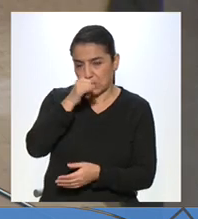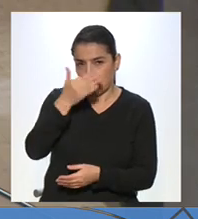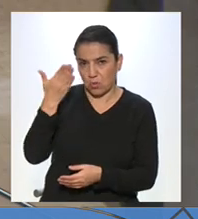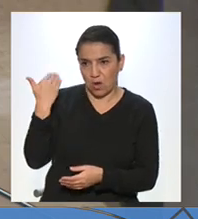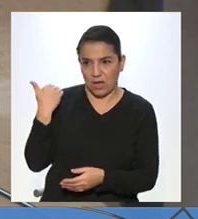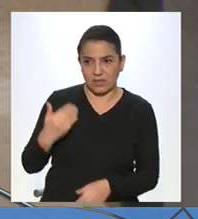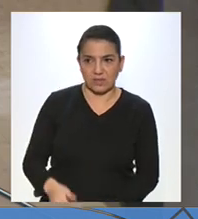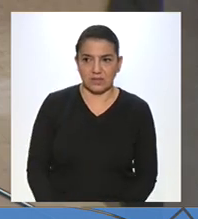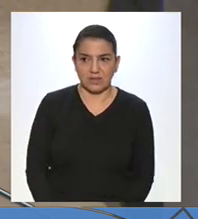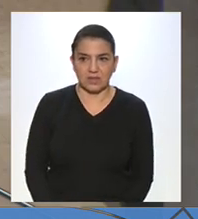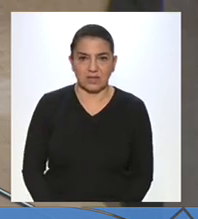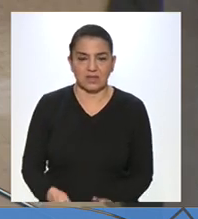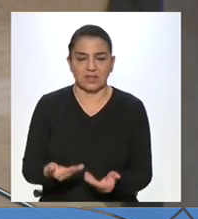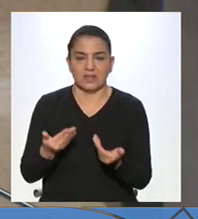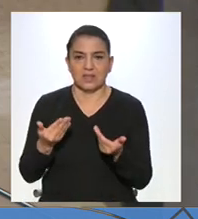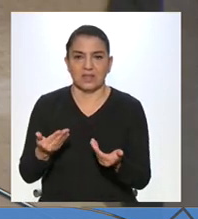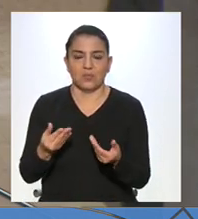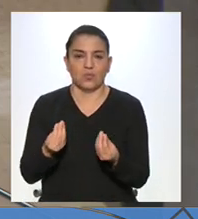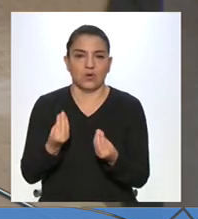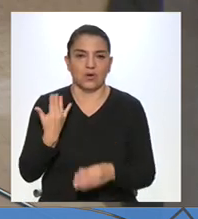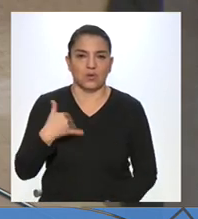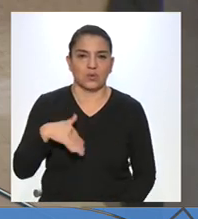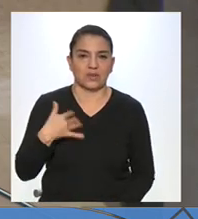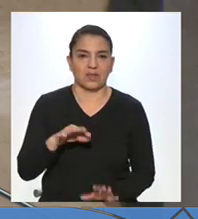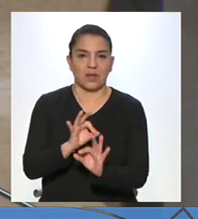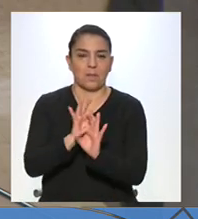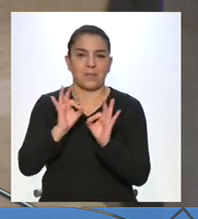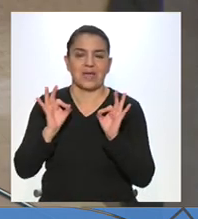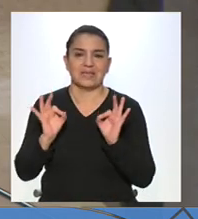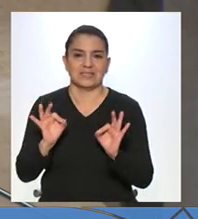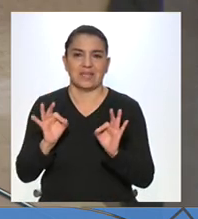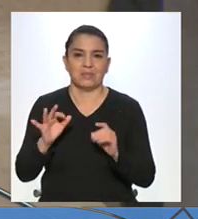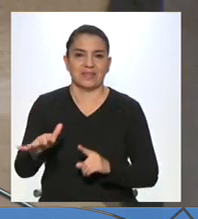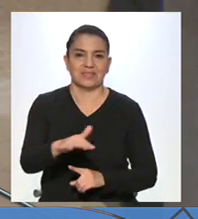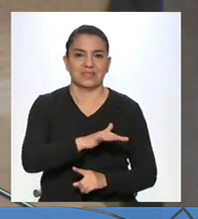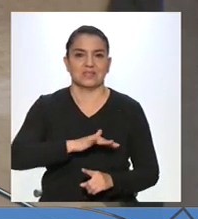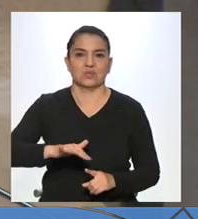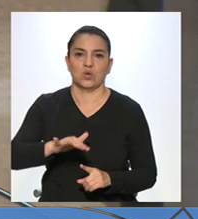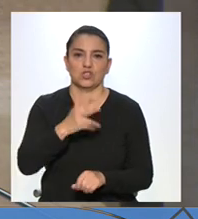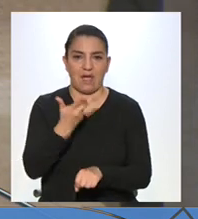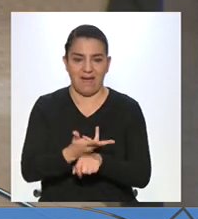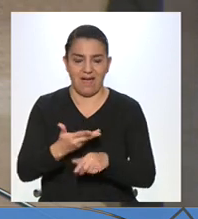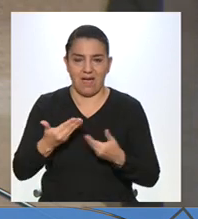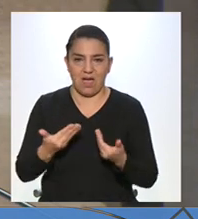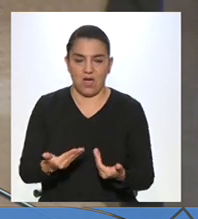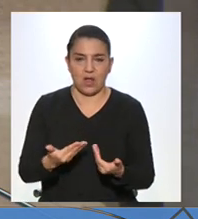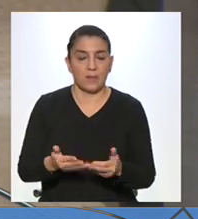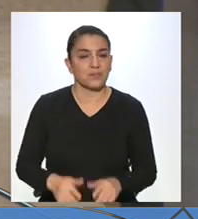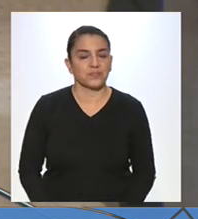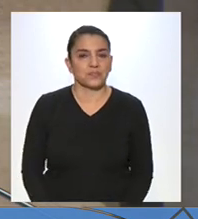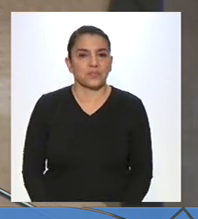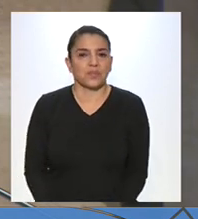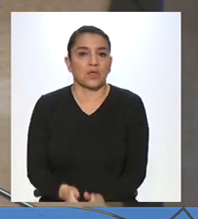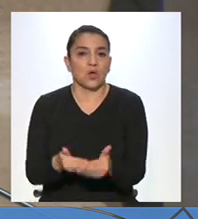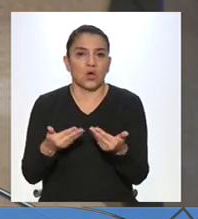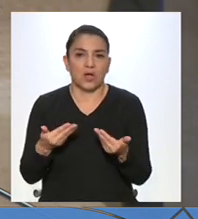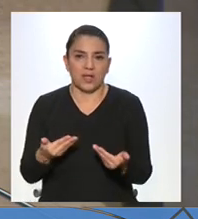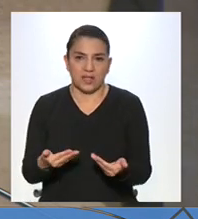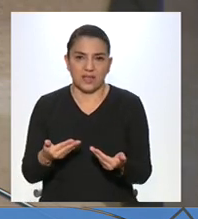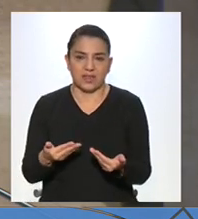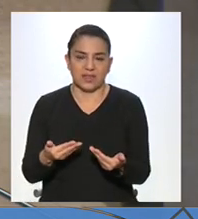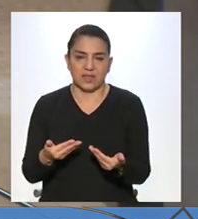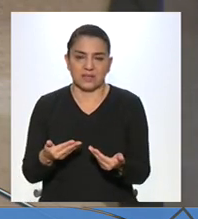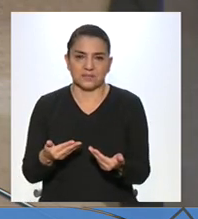que es un tema que es de mucha importancia, especialmente en el momento actual. Hoy en día, ¿cierto?, en la